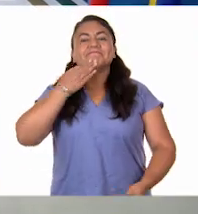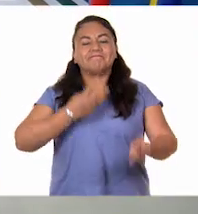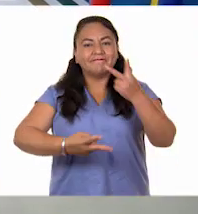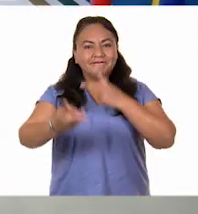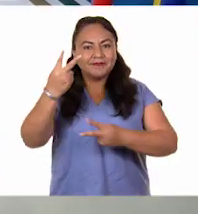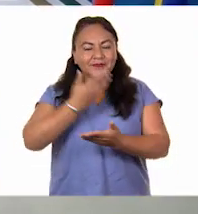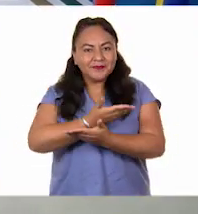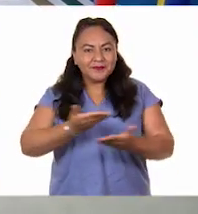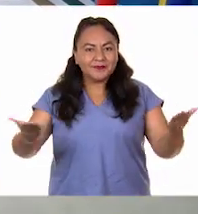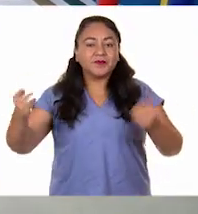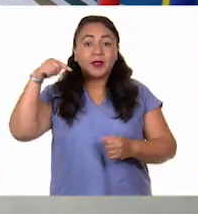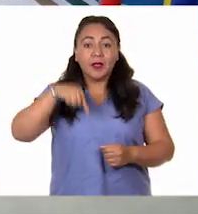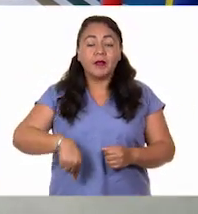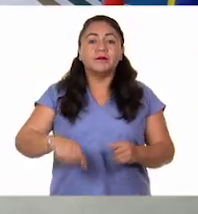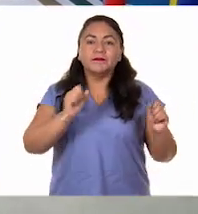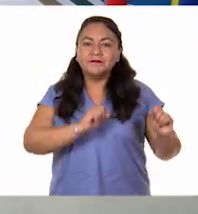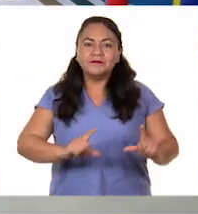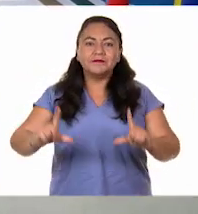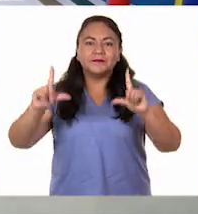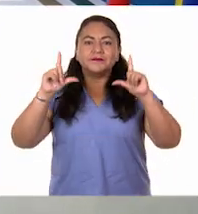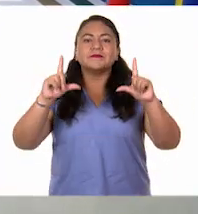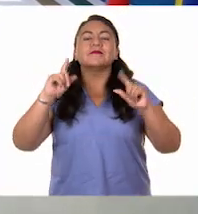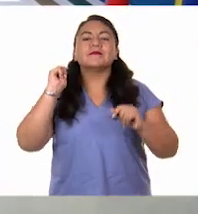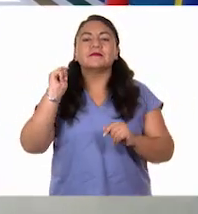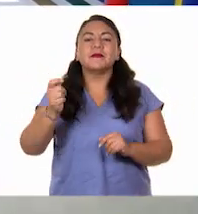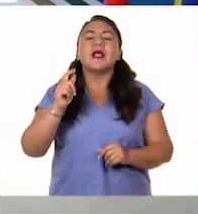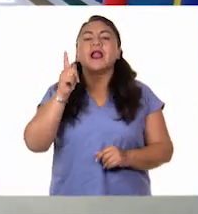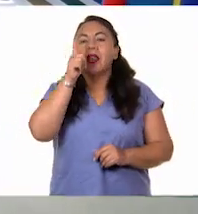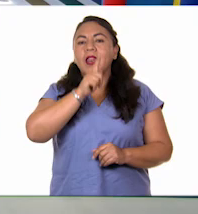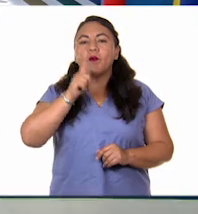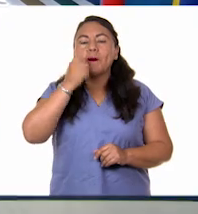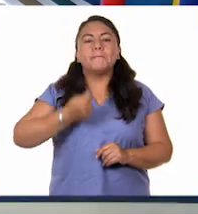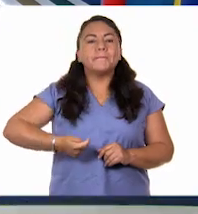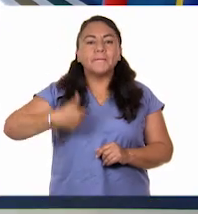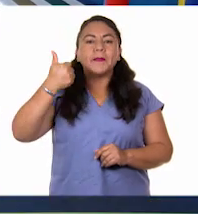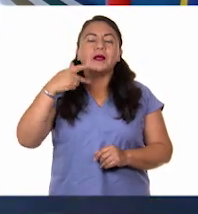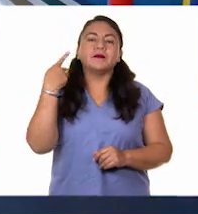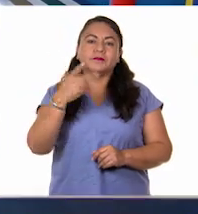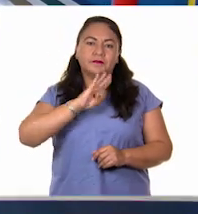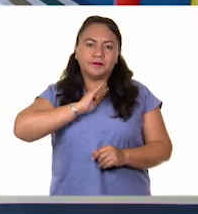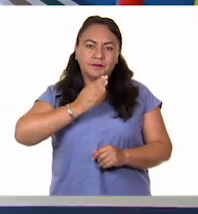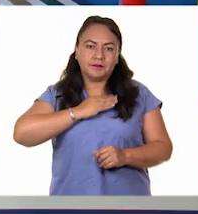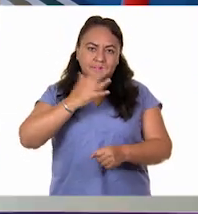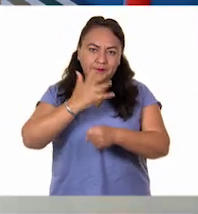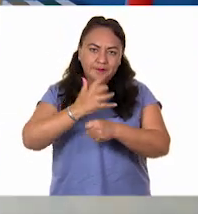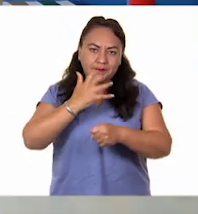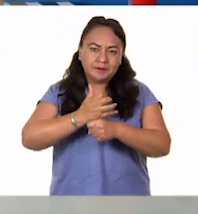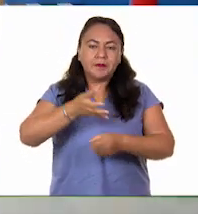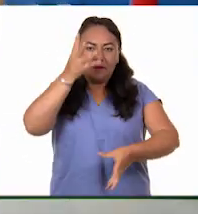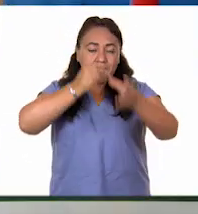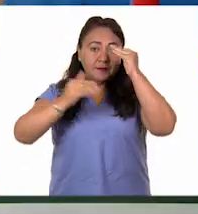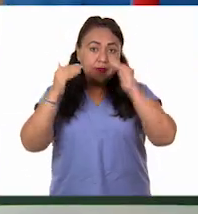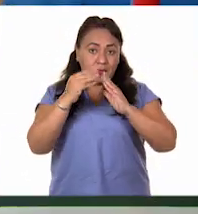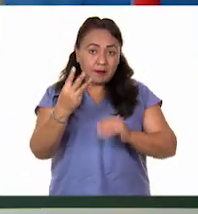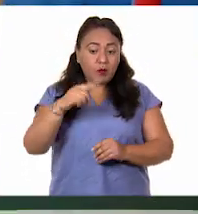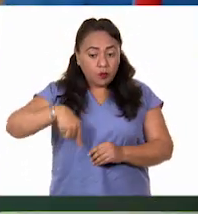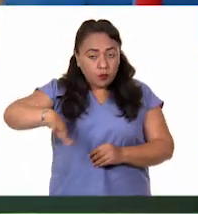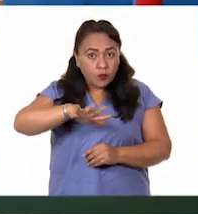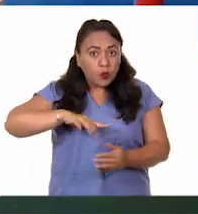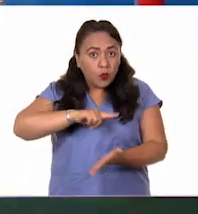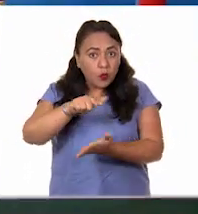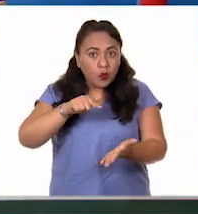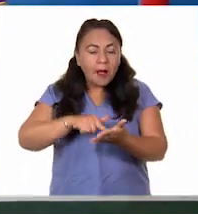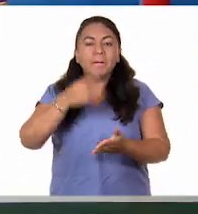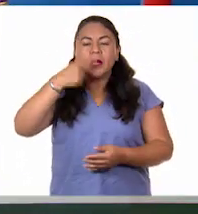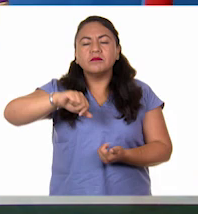Bienvenidas y bienvenidos a un programa más de Lengua Materna Español de quinto grado aquí en Aprende en Casa 3. Un espacio para desarrollar